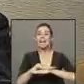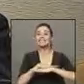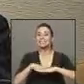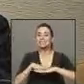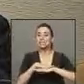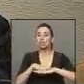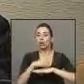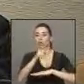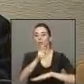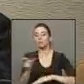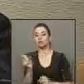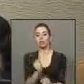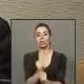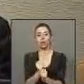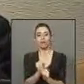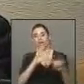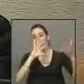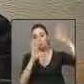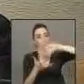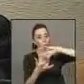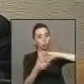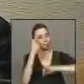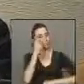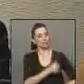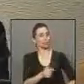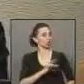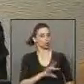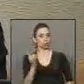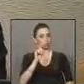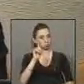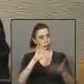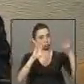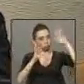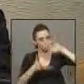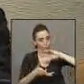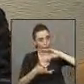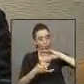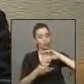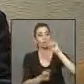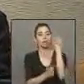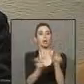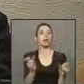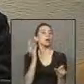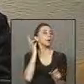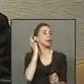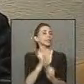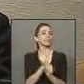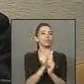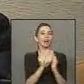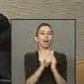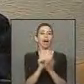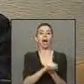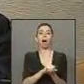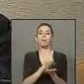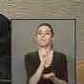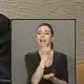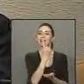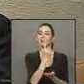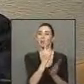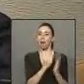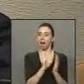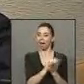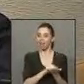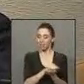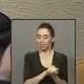de los trabajadores de este planeta, no solo de este país. Las trabajadoras de casa particular han vivido históricamente